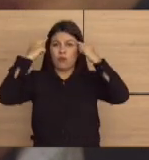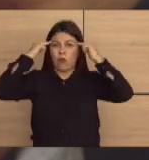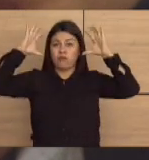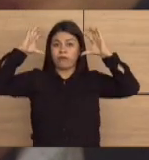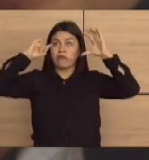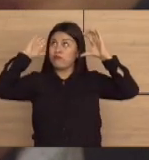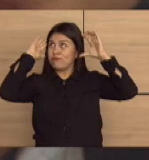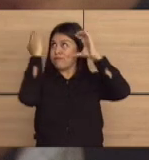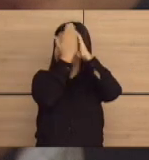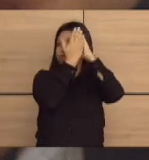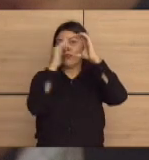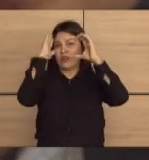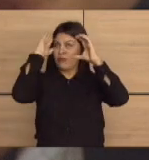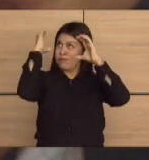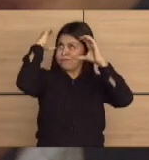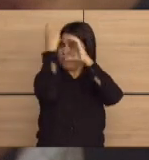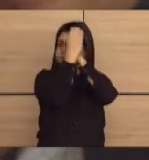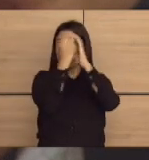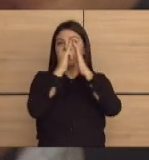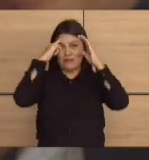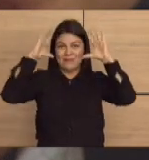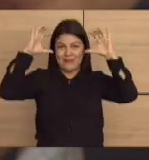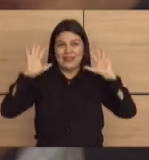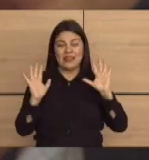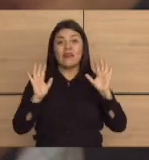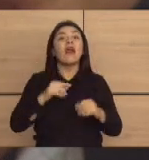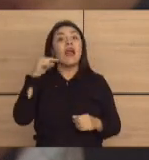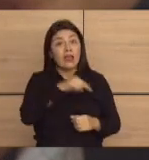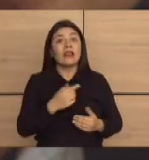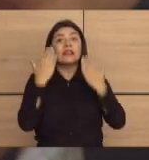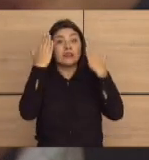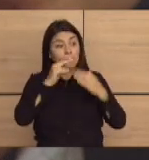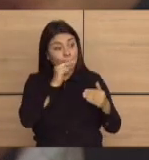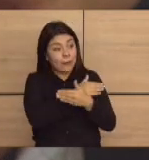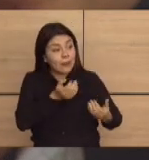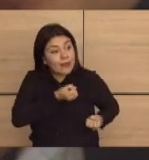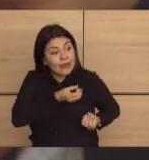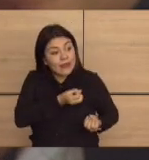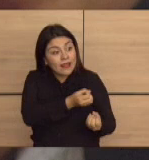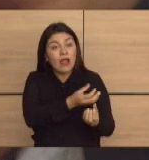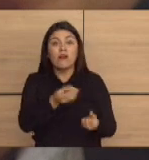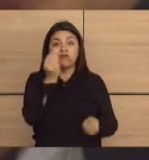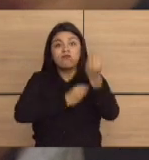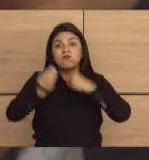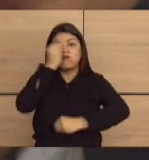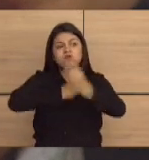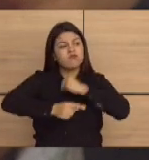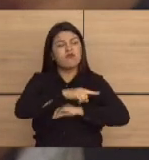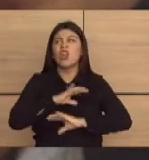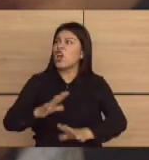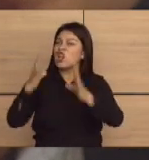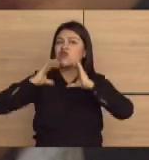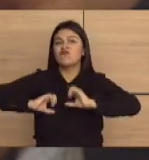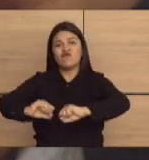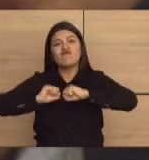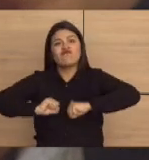cerebro. Son niños que con esa alimentación también se fortalecen